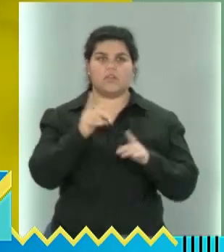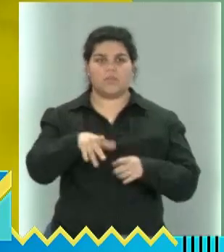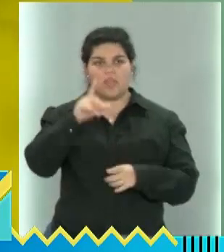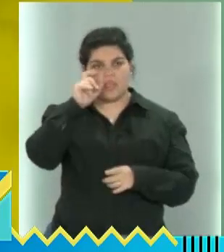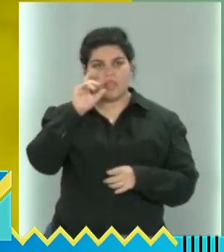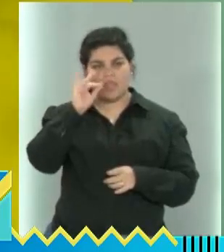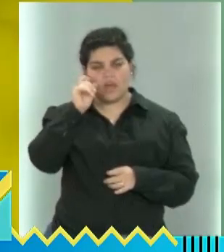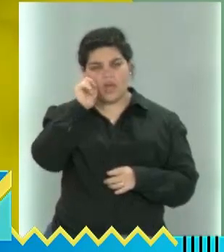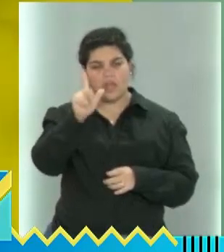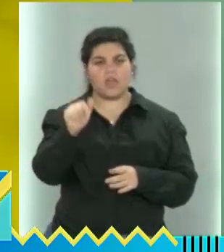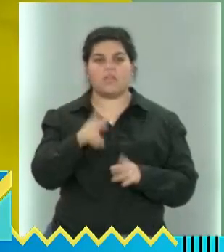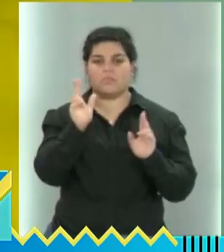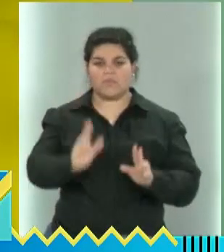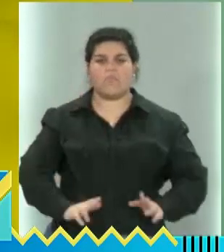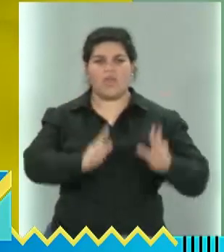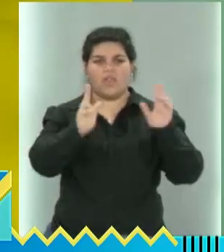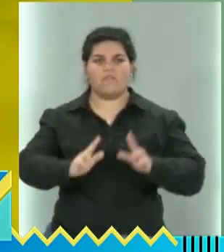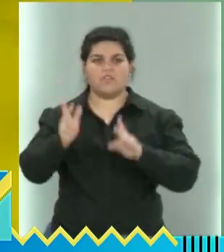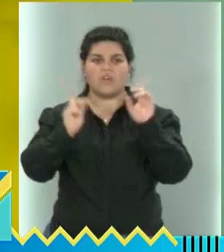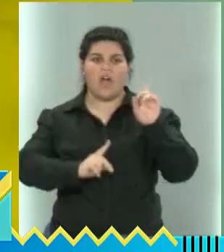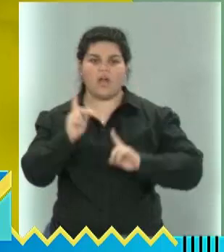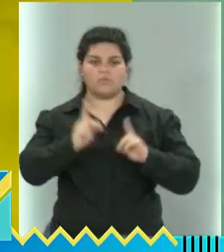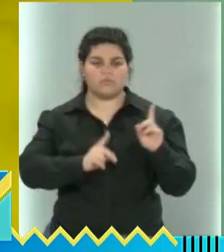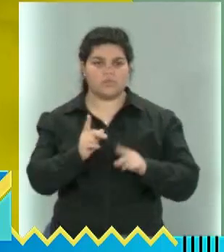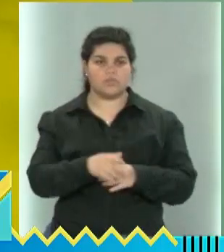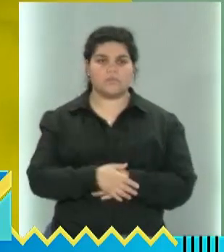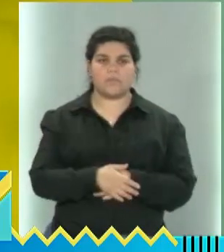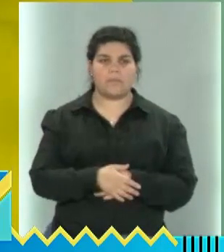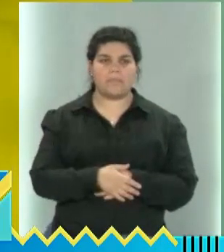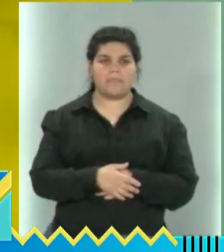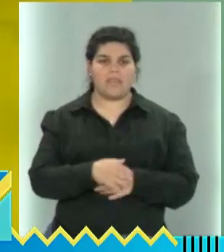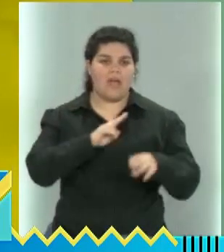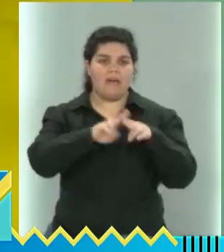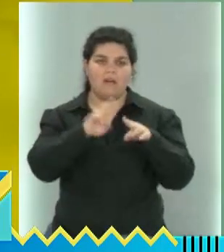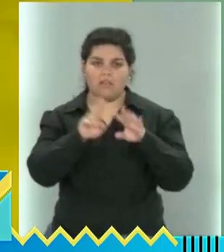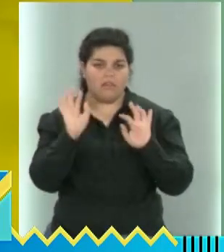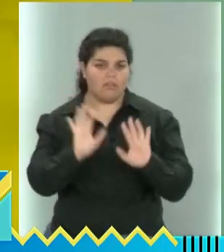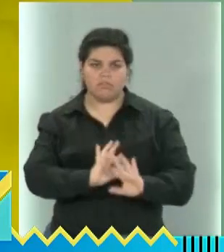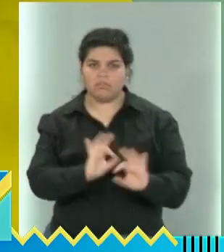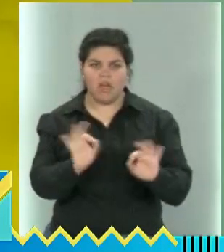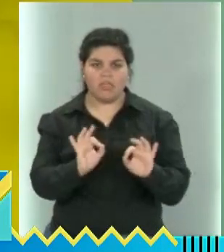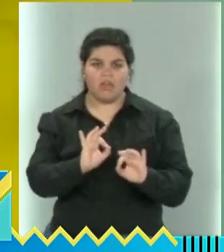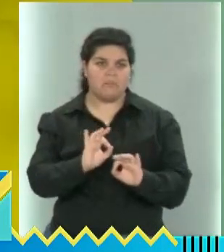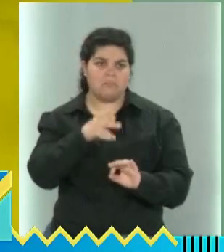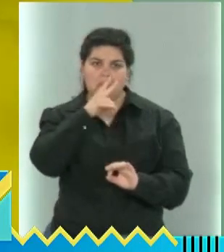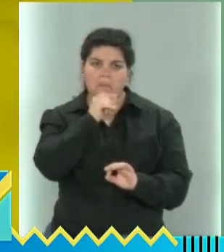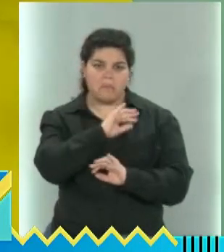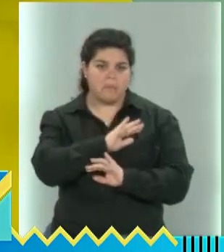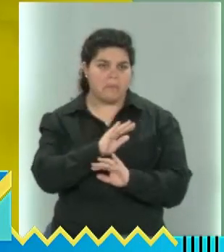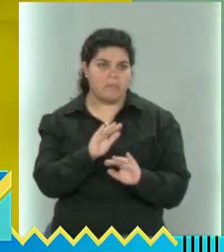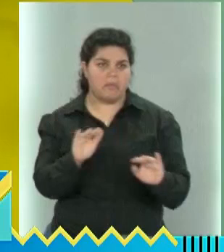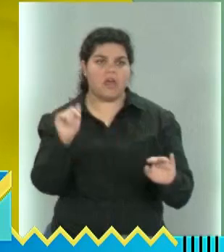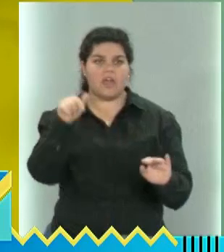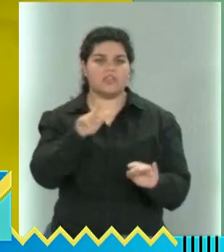inversiones edilicias, ¿no? Edificios que quedaron ahí inconclusos. Vemos que todo esto va en que